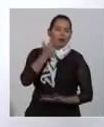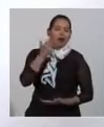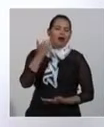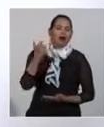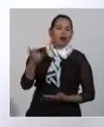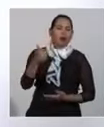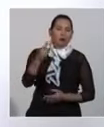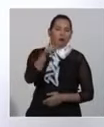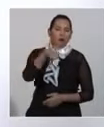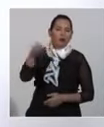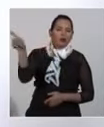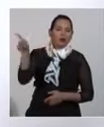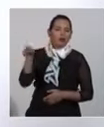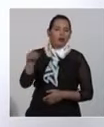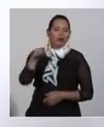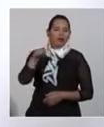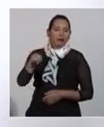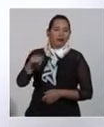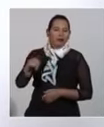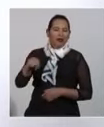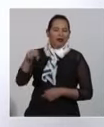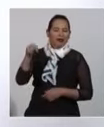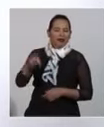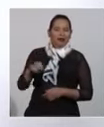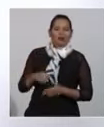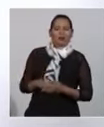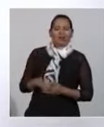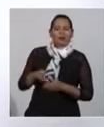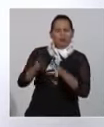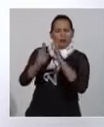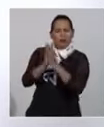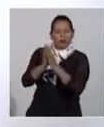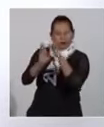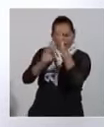papel. De verdad, respétese, señor Chain, yo lo respeto a usted.